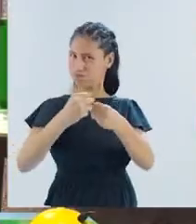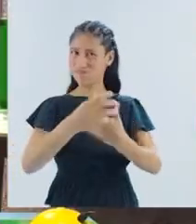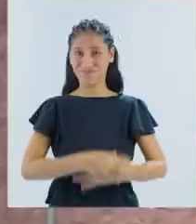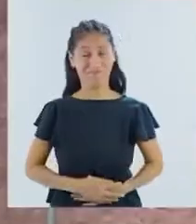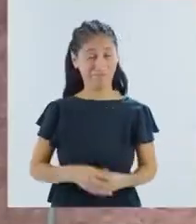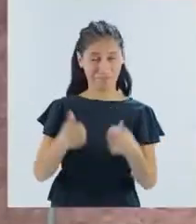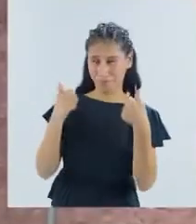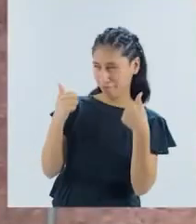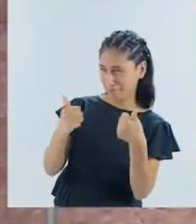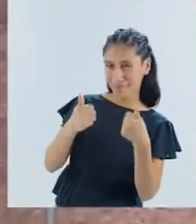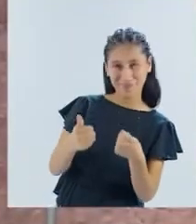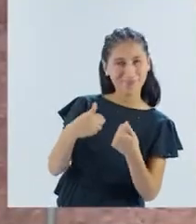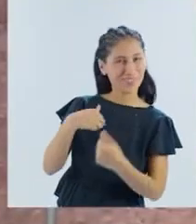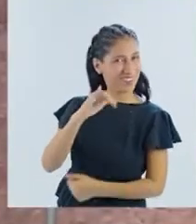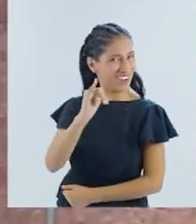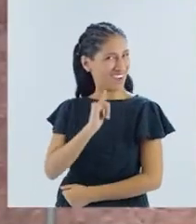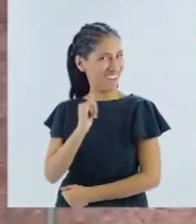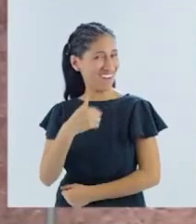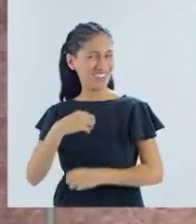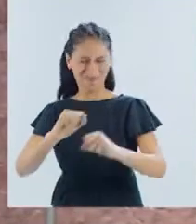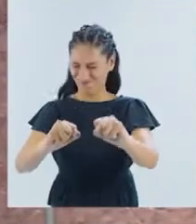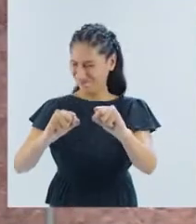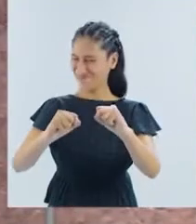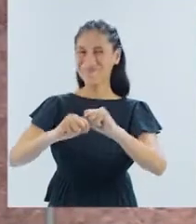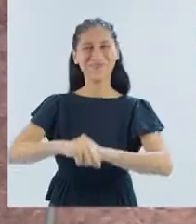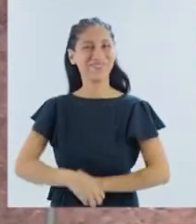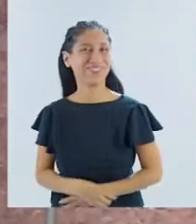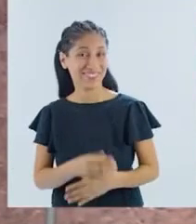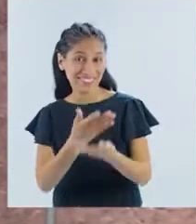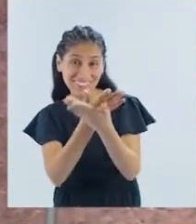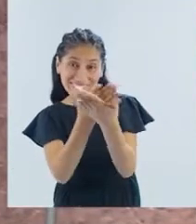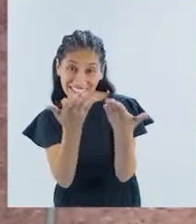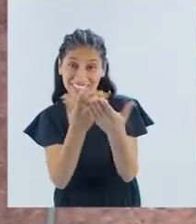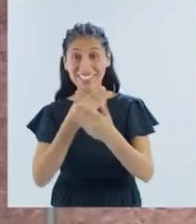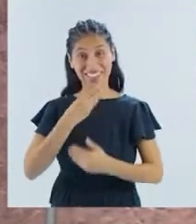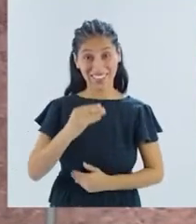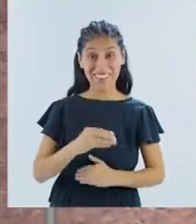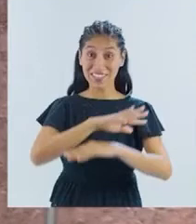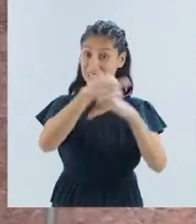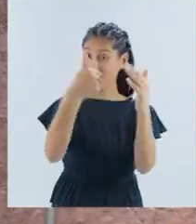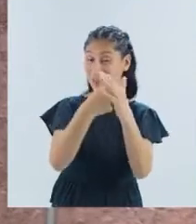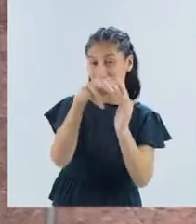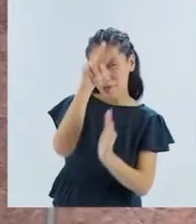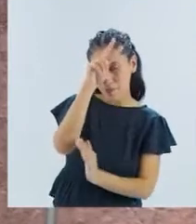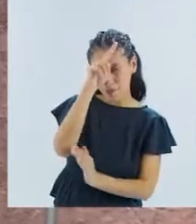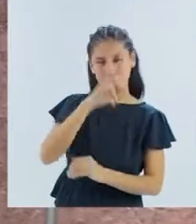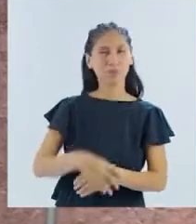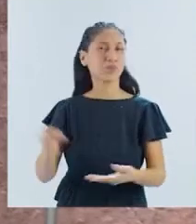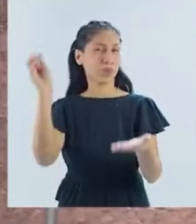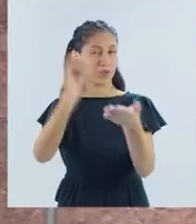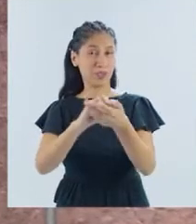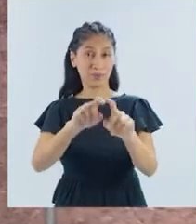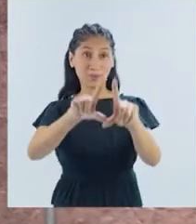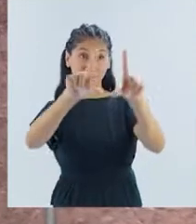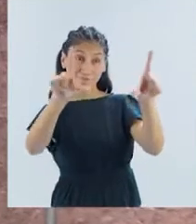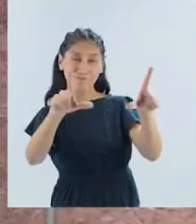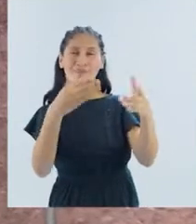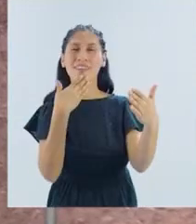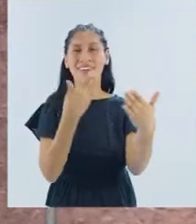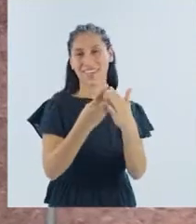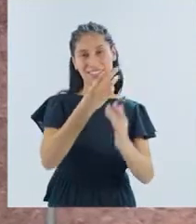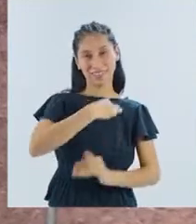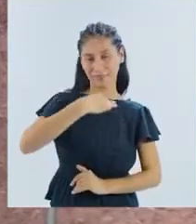mi preparación. Qué bueno, Cori. Yo también estoy súper recargado. Chicas y chicos de todo el Perú, nuevamente estamos